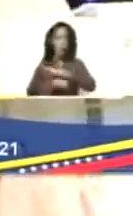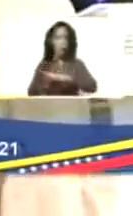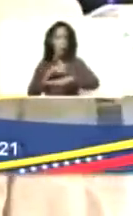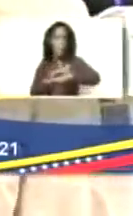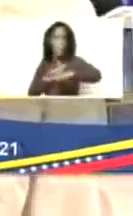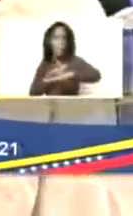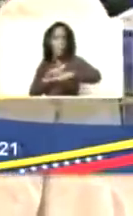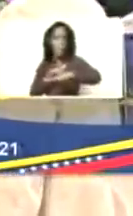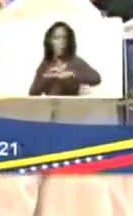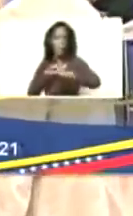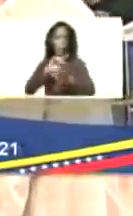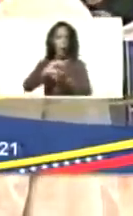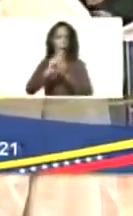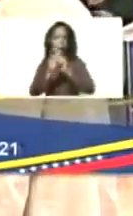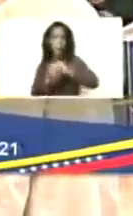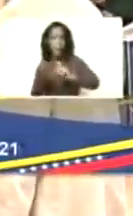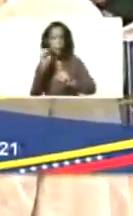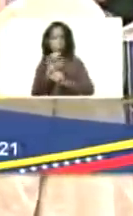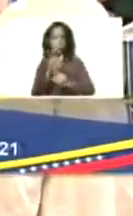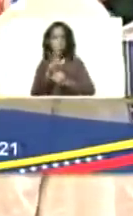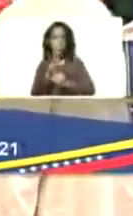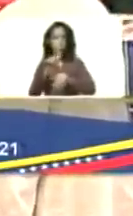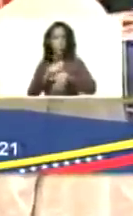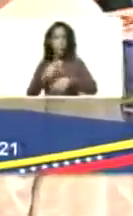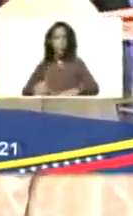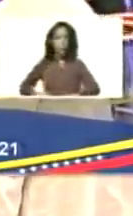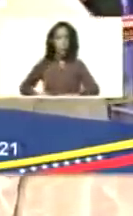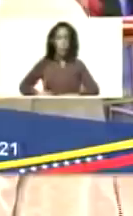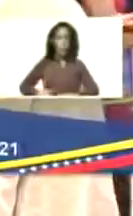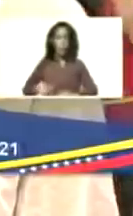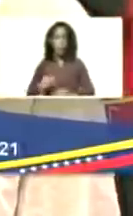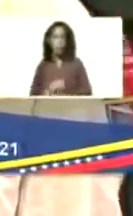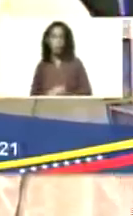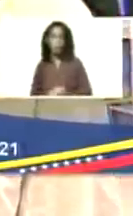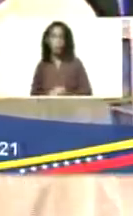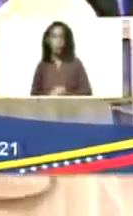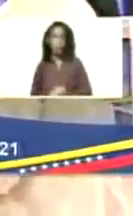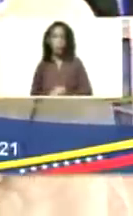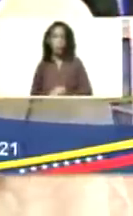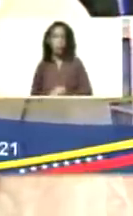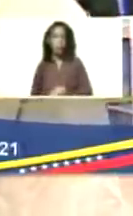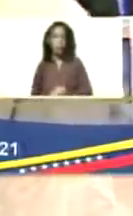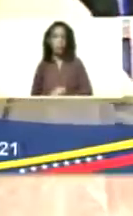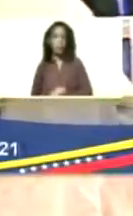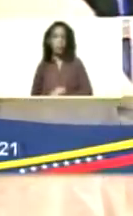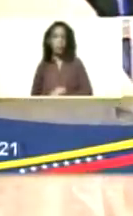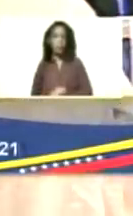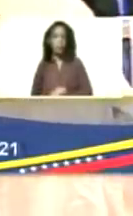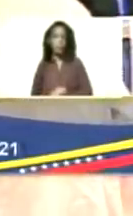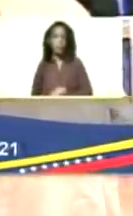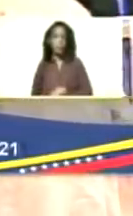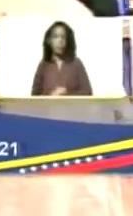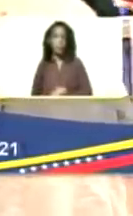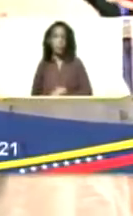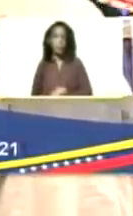mediante el trasplante de células estomacales mesenquiales alogénicas.